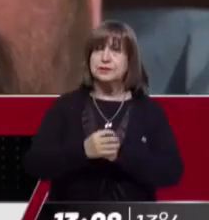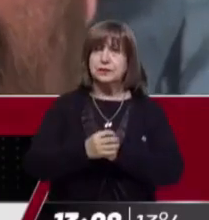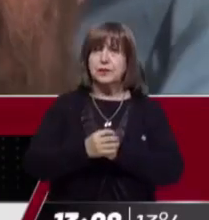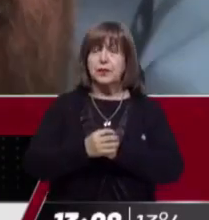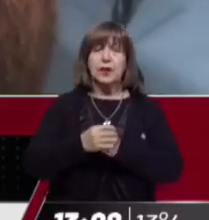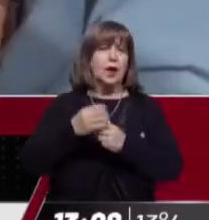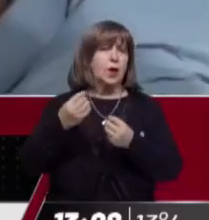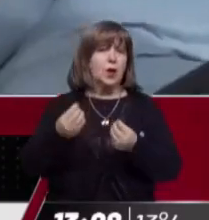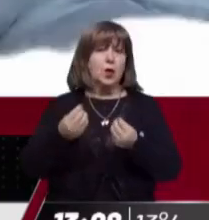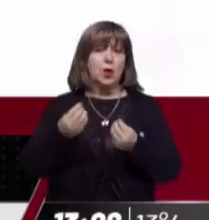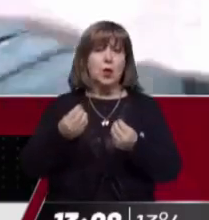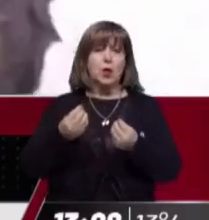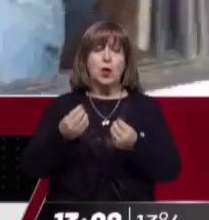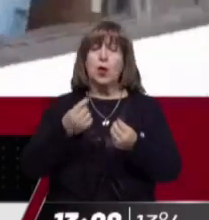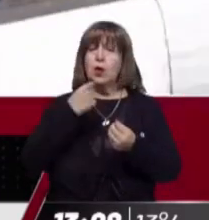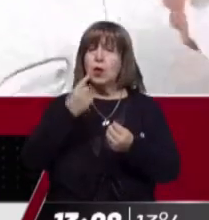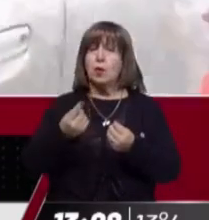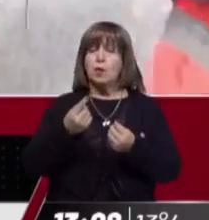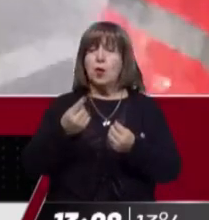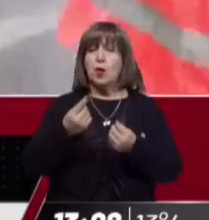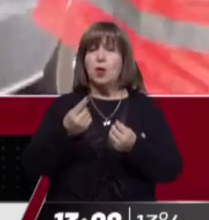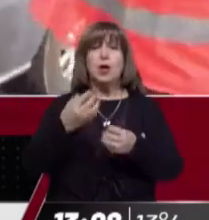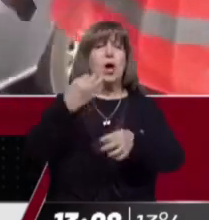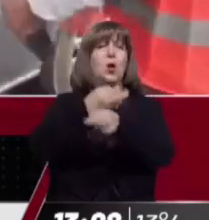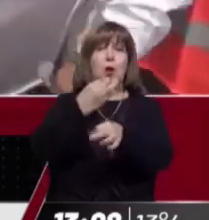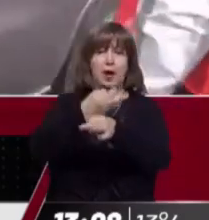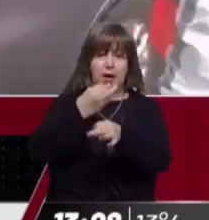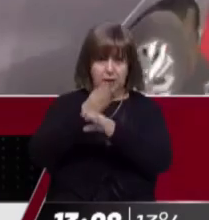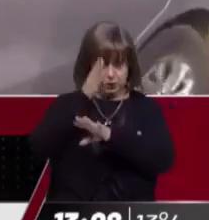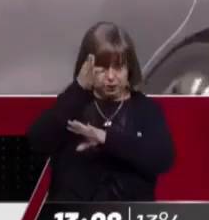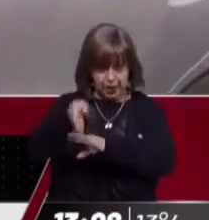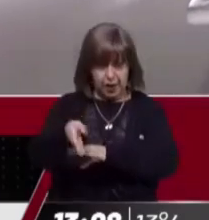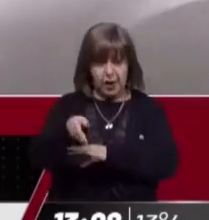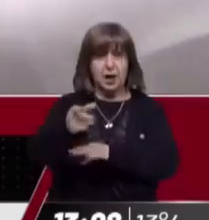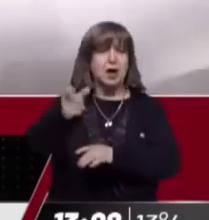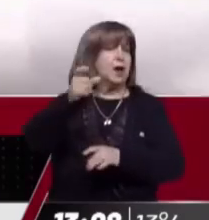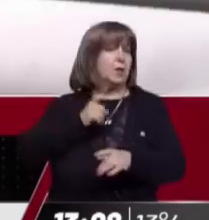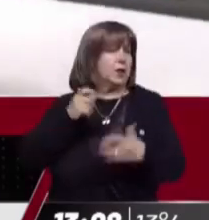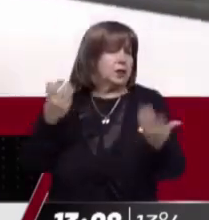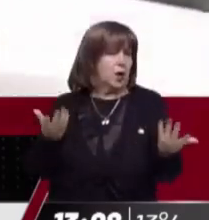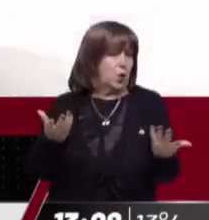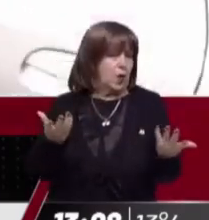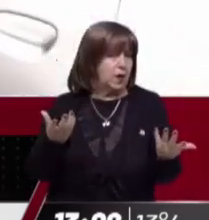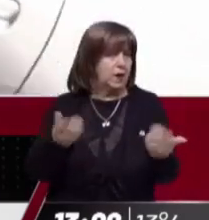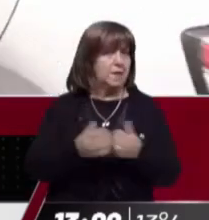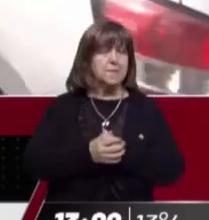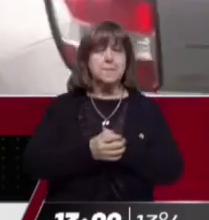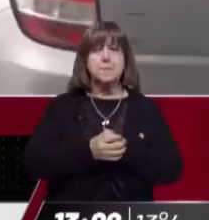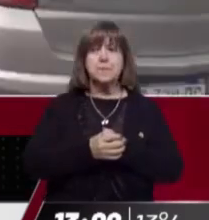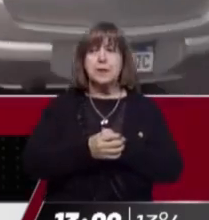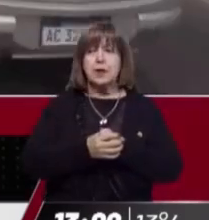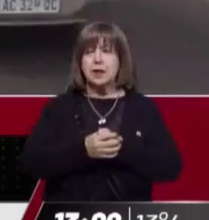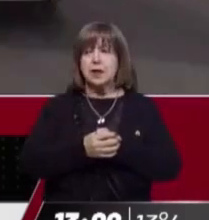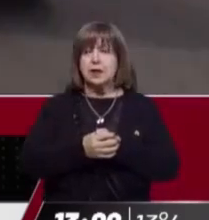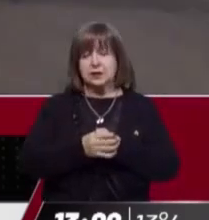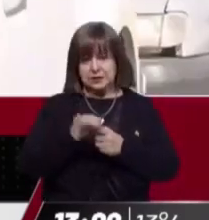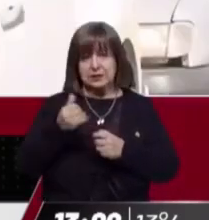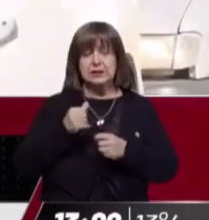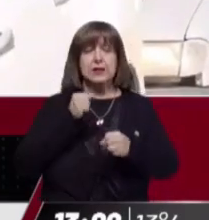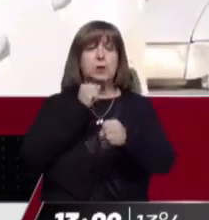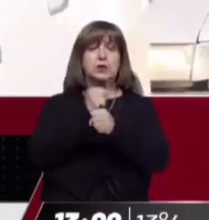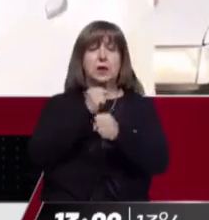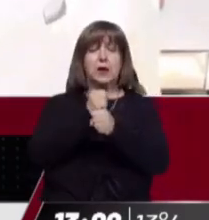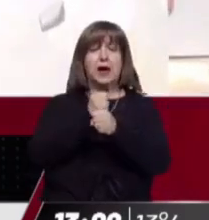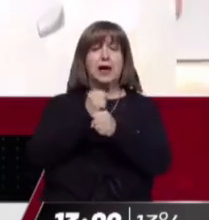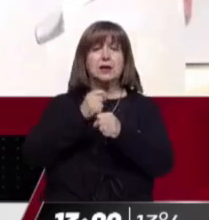la recepción que tienen de esto que charlan en las escuelas y demás? Bien, estamos trabajando con un margen